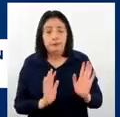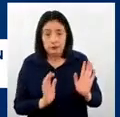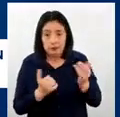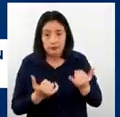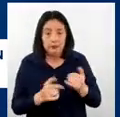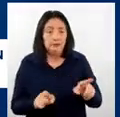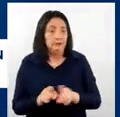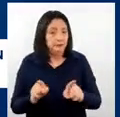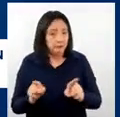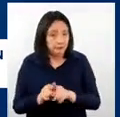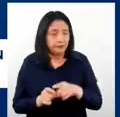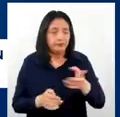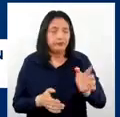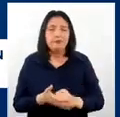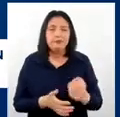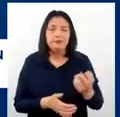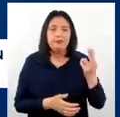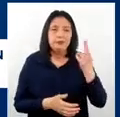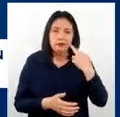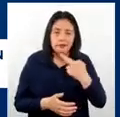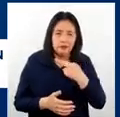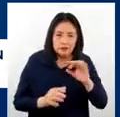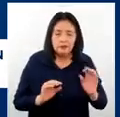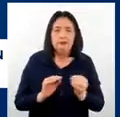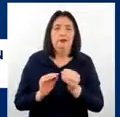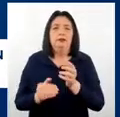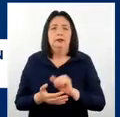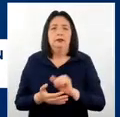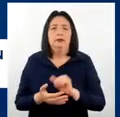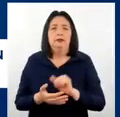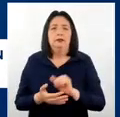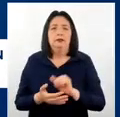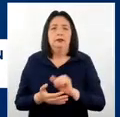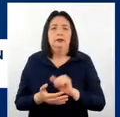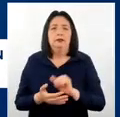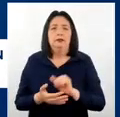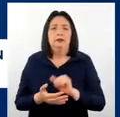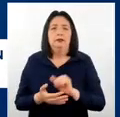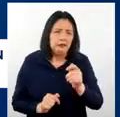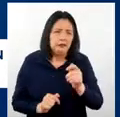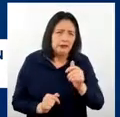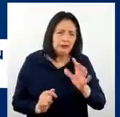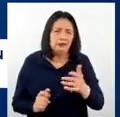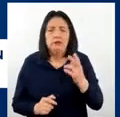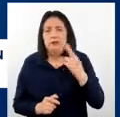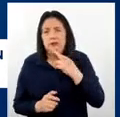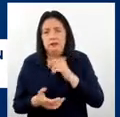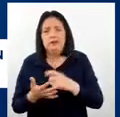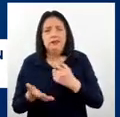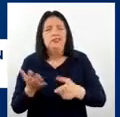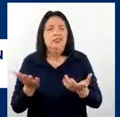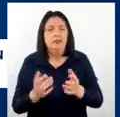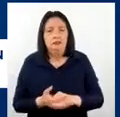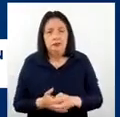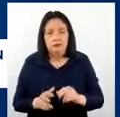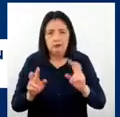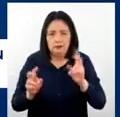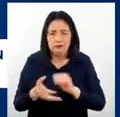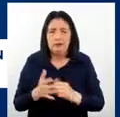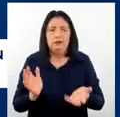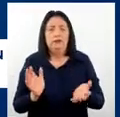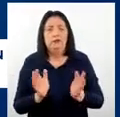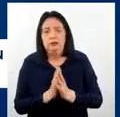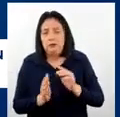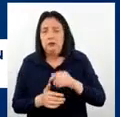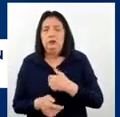se establece el tema de los restaurantes o locales similares, y eso comprende básicamente el tema de actividades de culto,